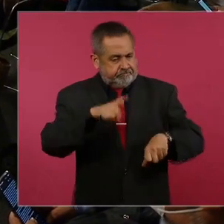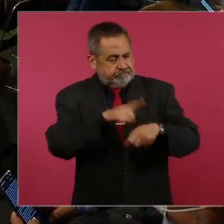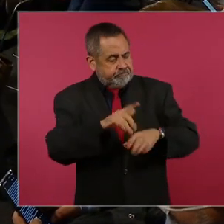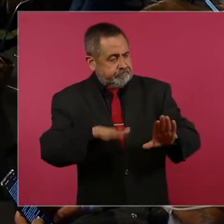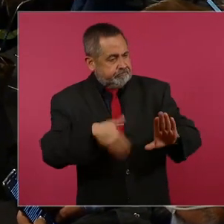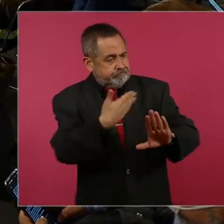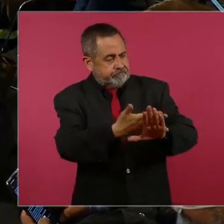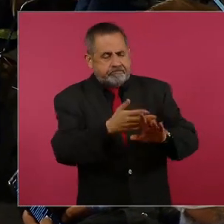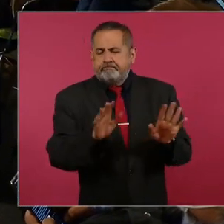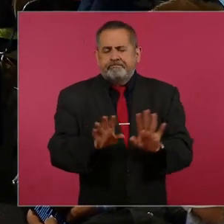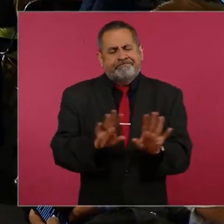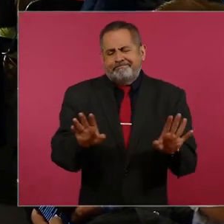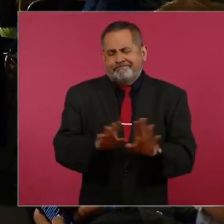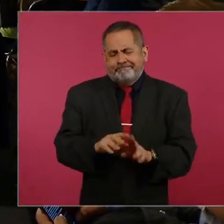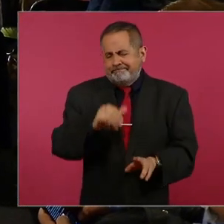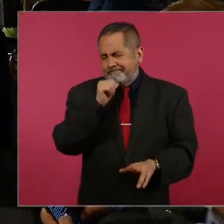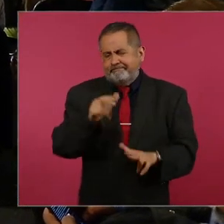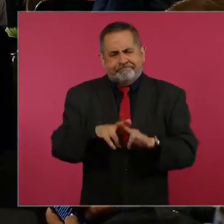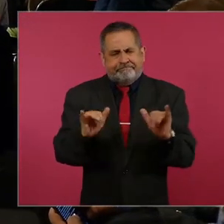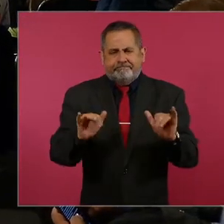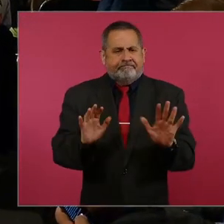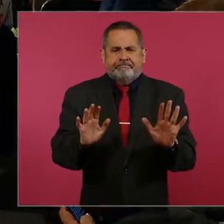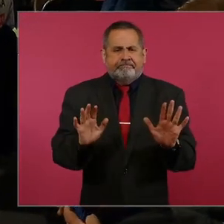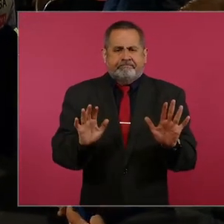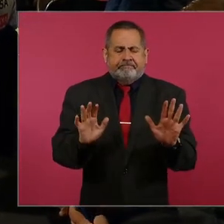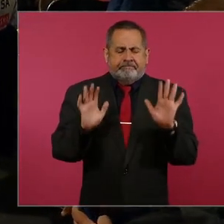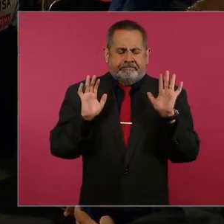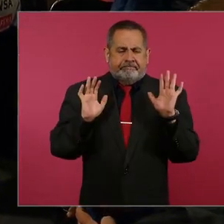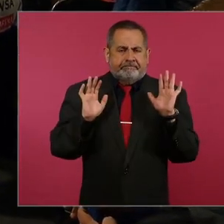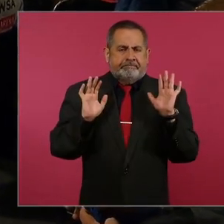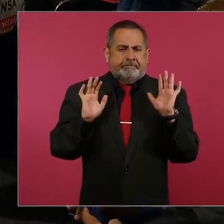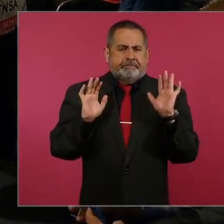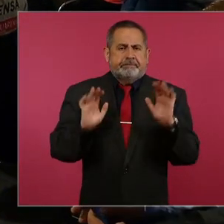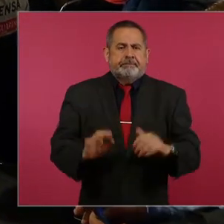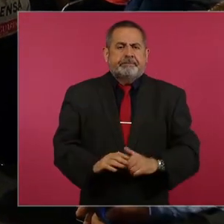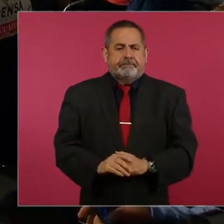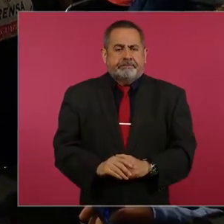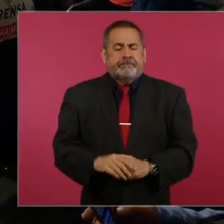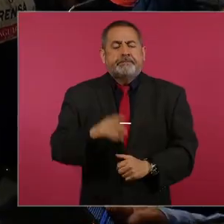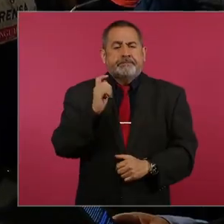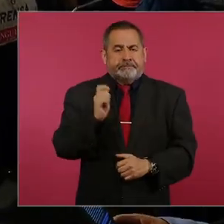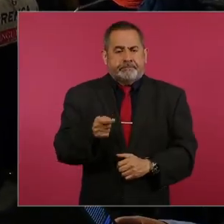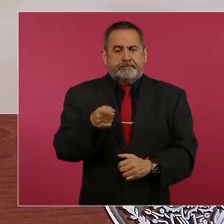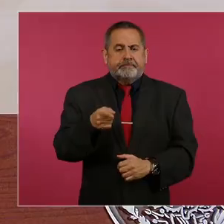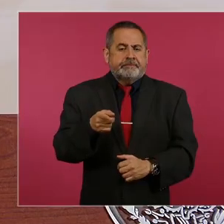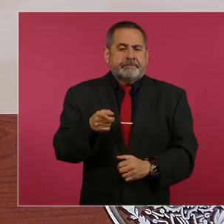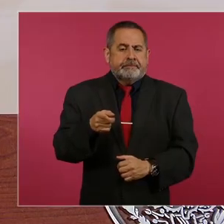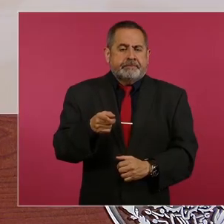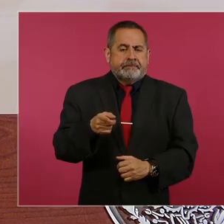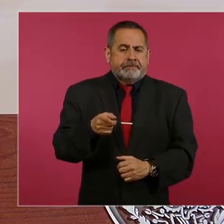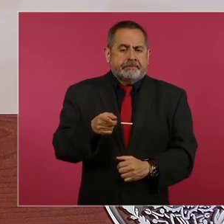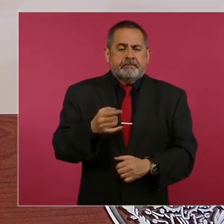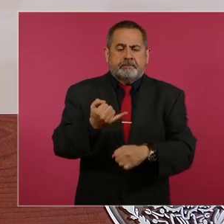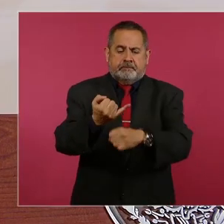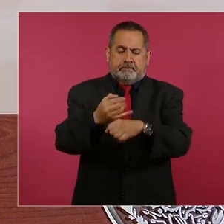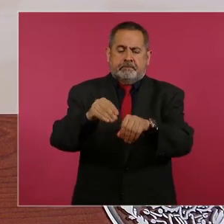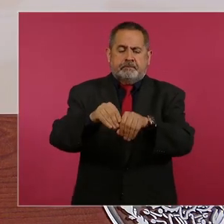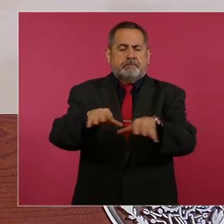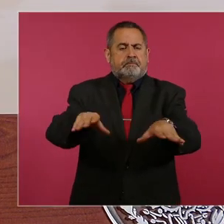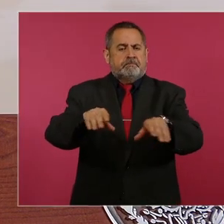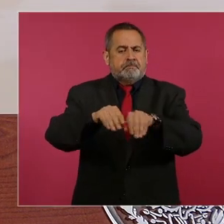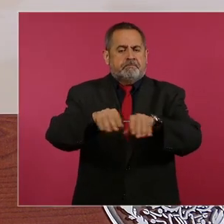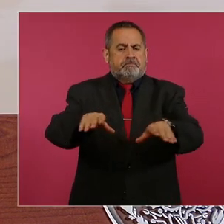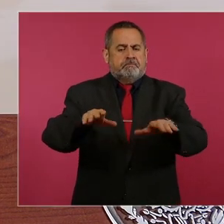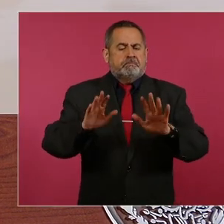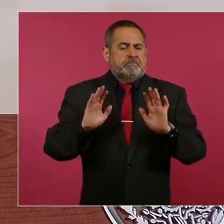es informarle a la gente.